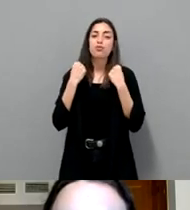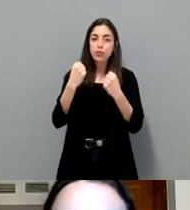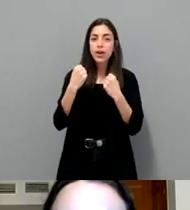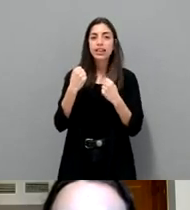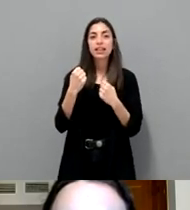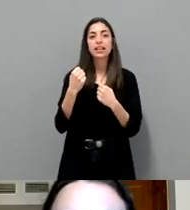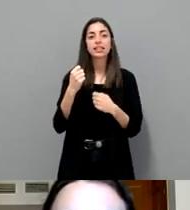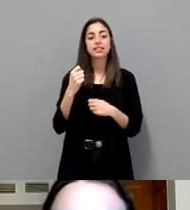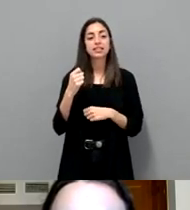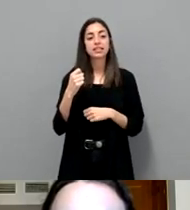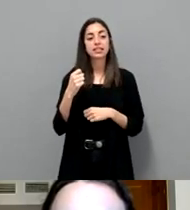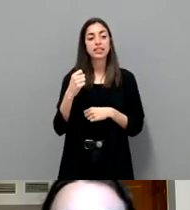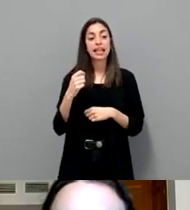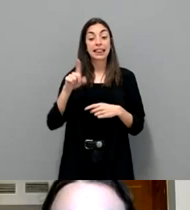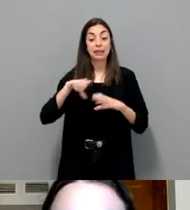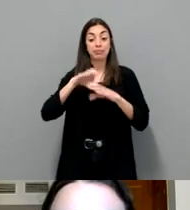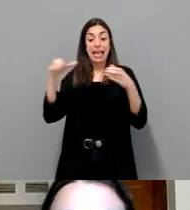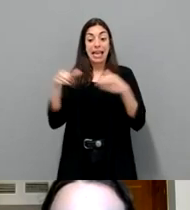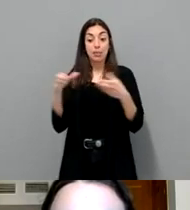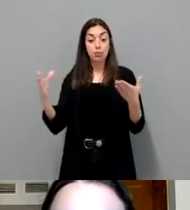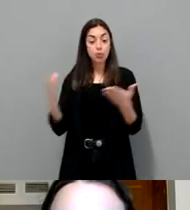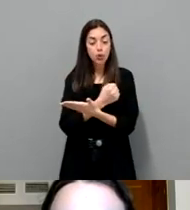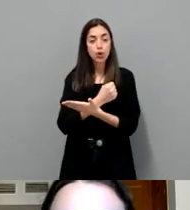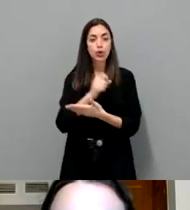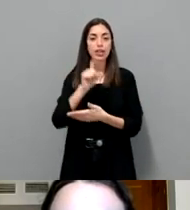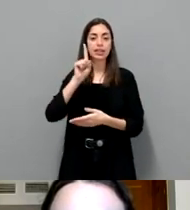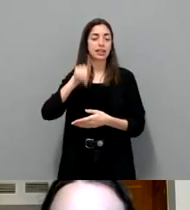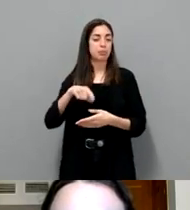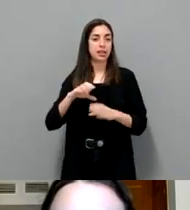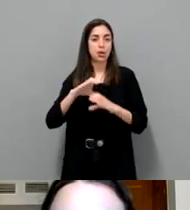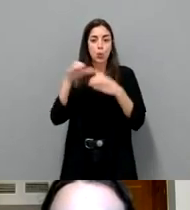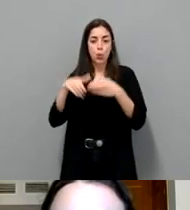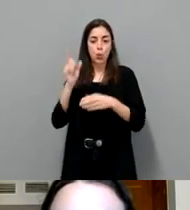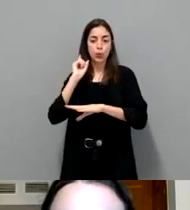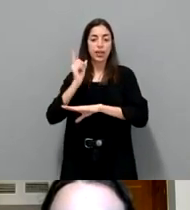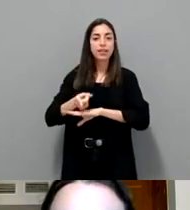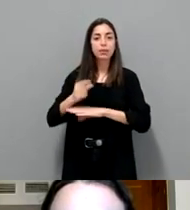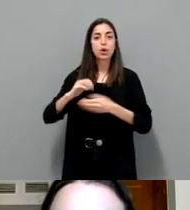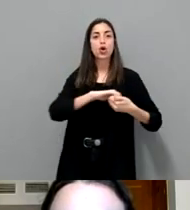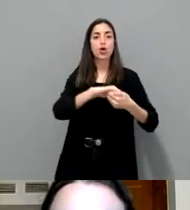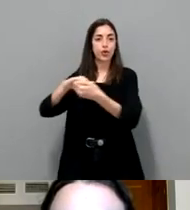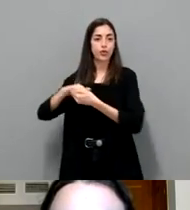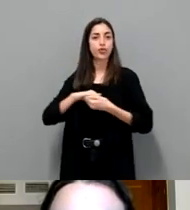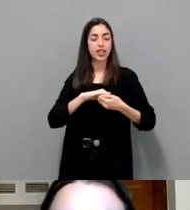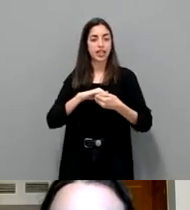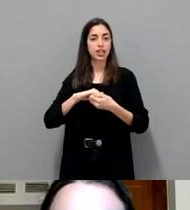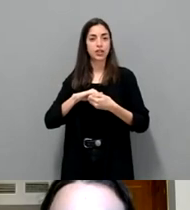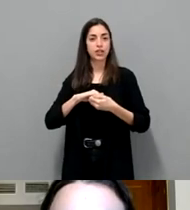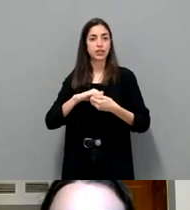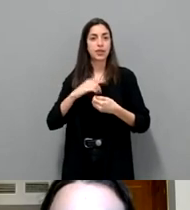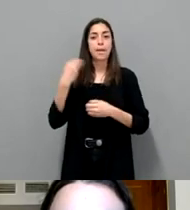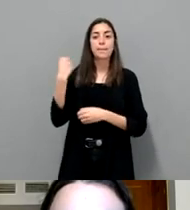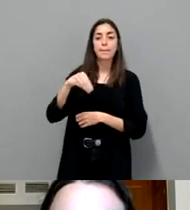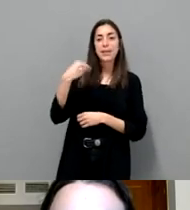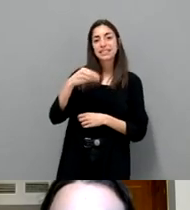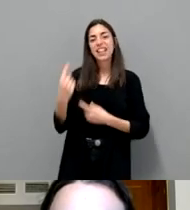todos vosotros, de todo el equipo y, por supuesto, de toda la junta directiva de la Confederación. A veces los presidentes somos